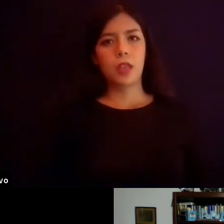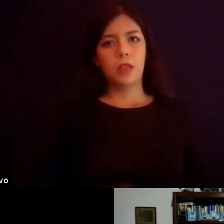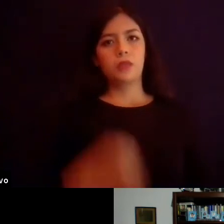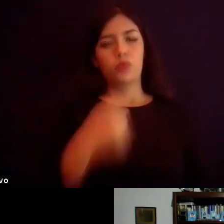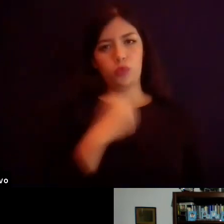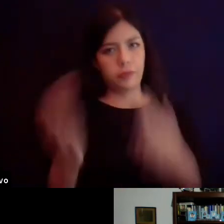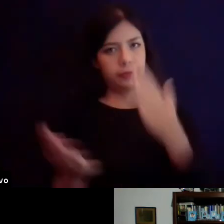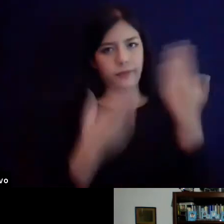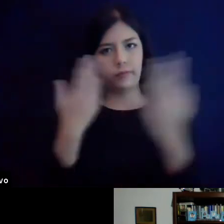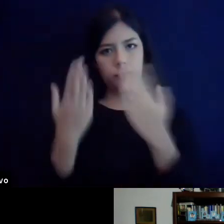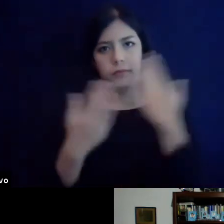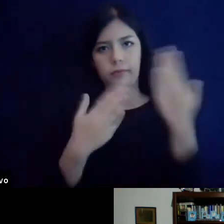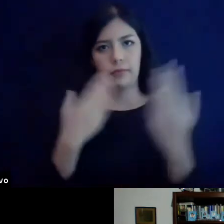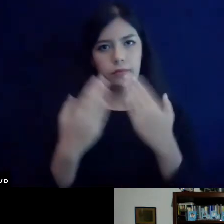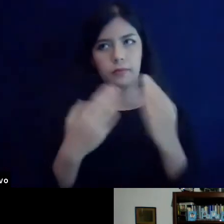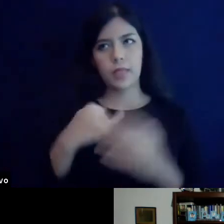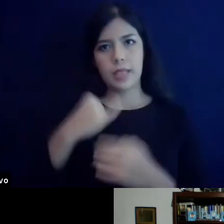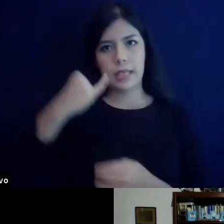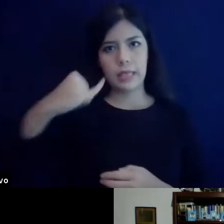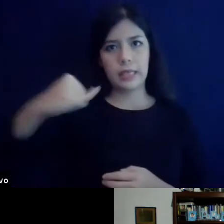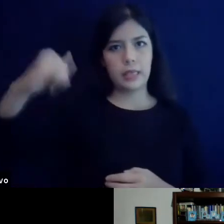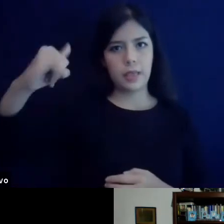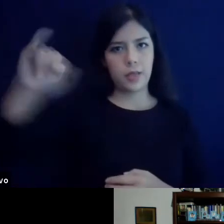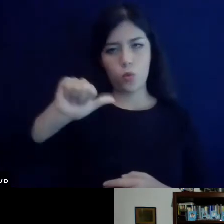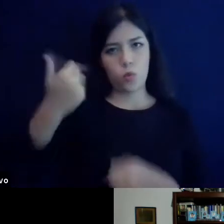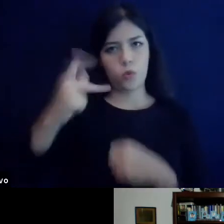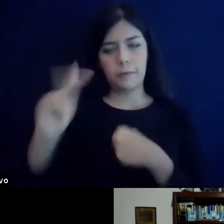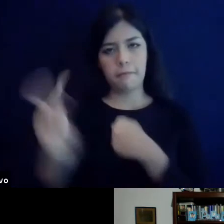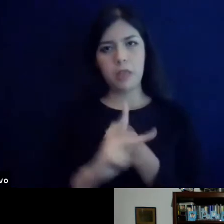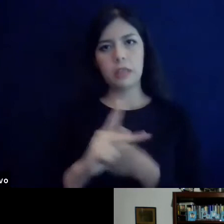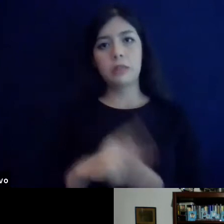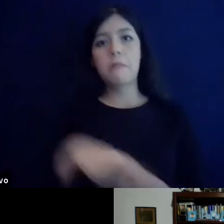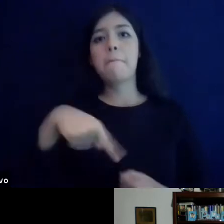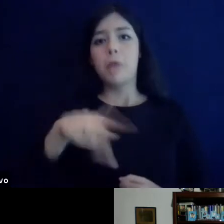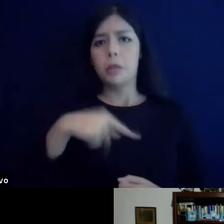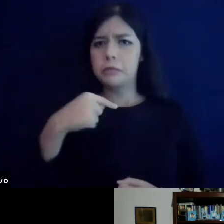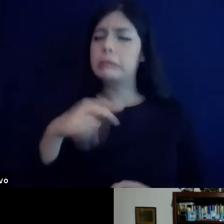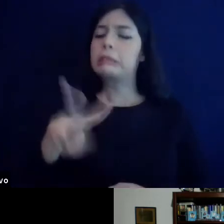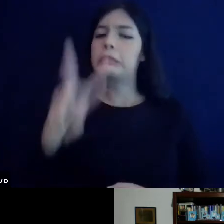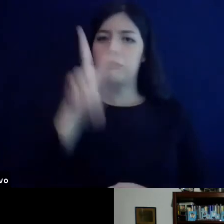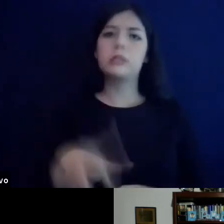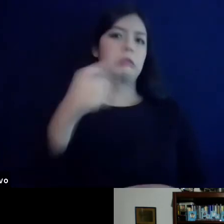allá en la Universidad de La Habana, fue una experiencia también enriquecedora, porque